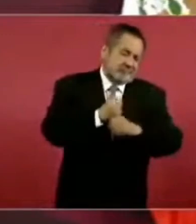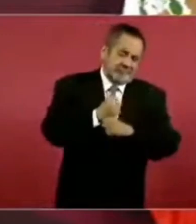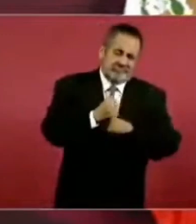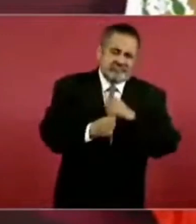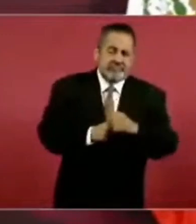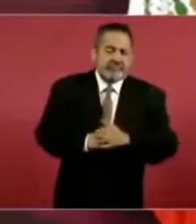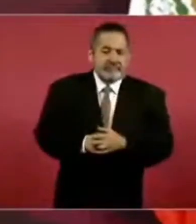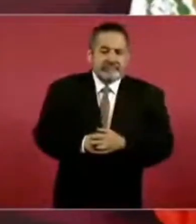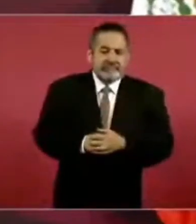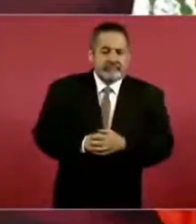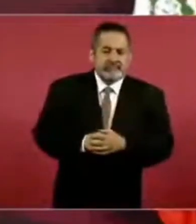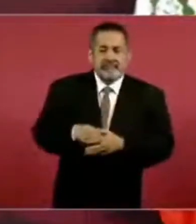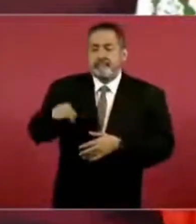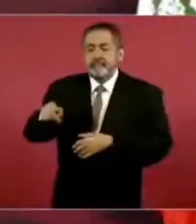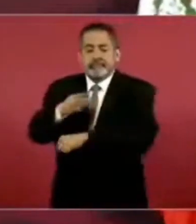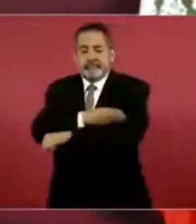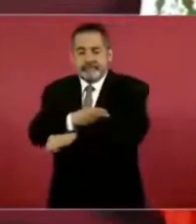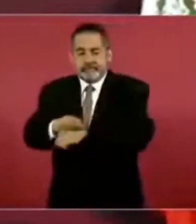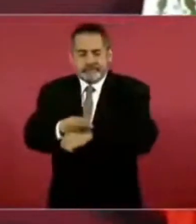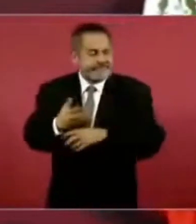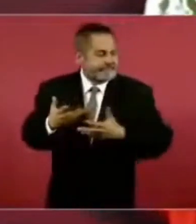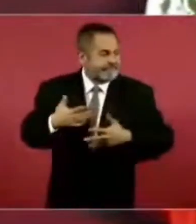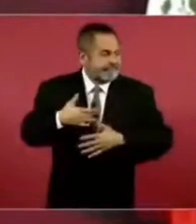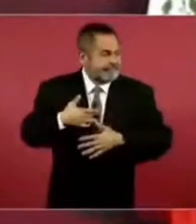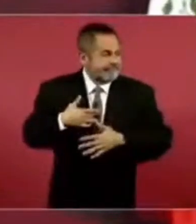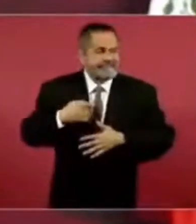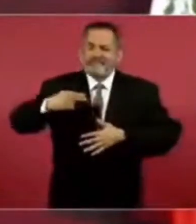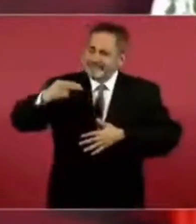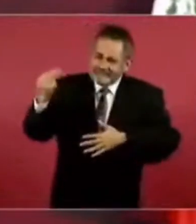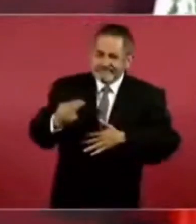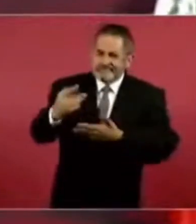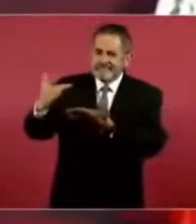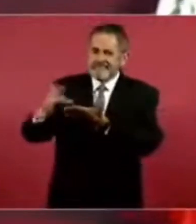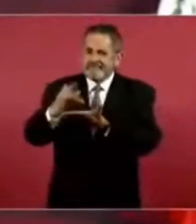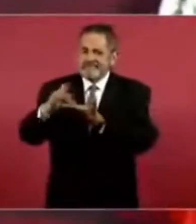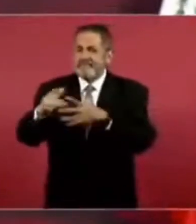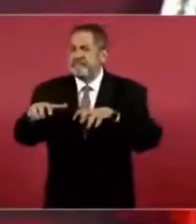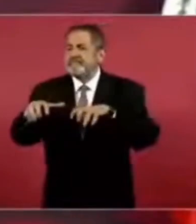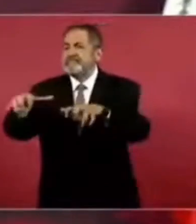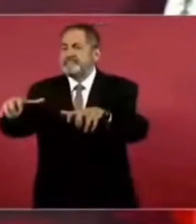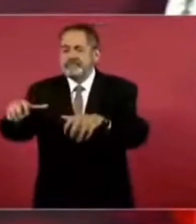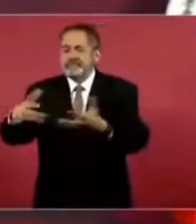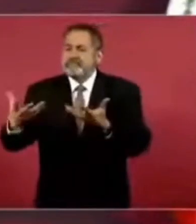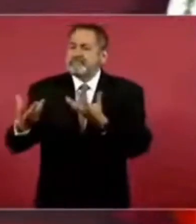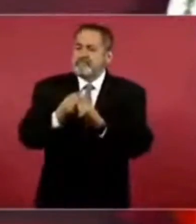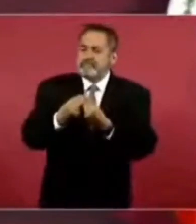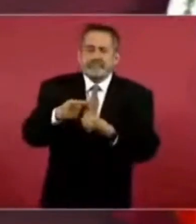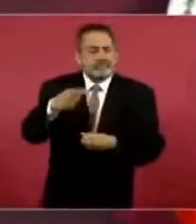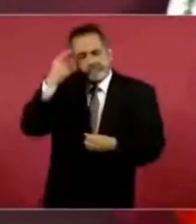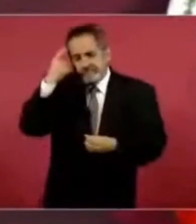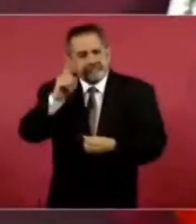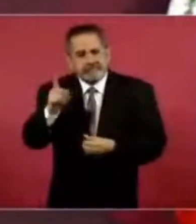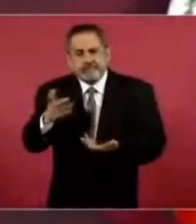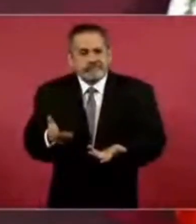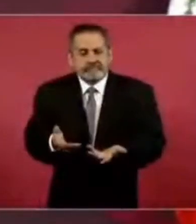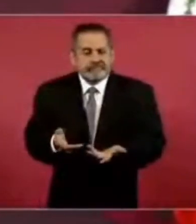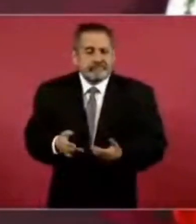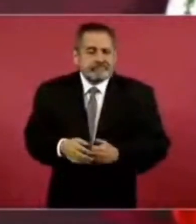Una transformación solo podía llevarse a cabo con el apoyo y el respaldo del pueblo. Y él